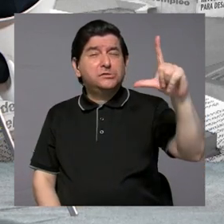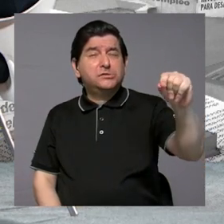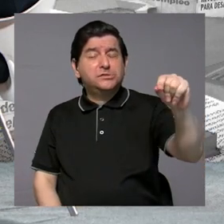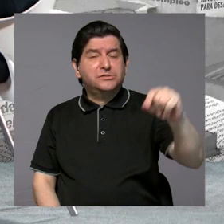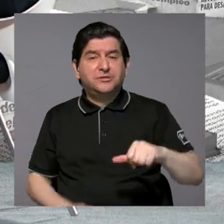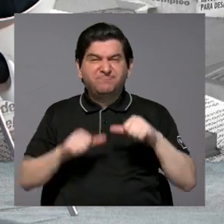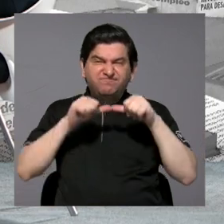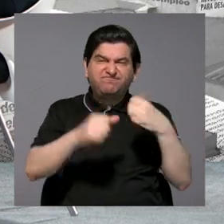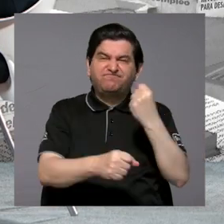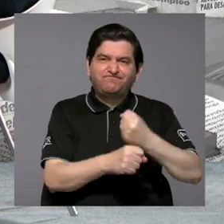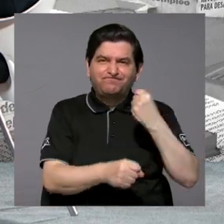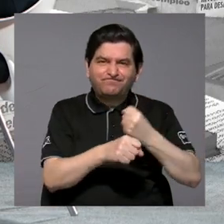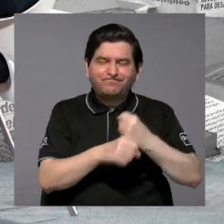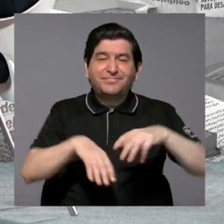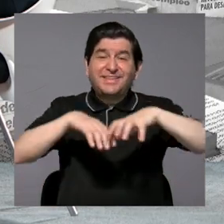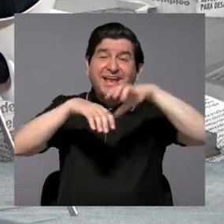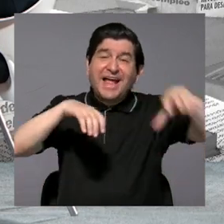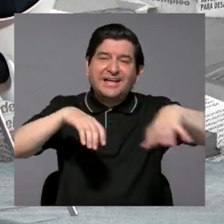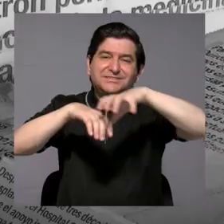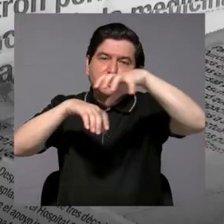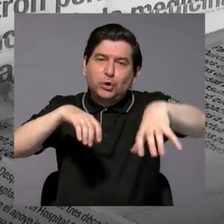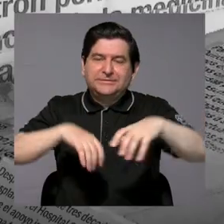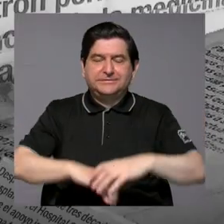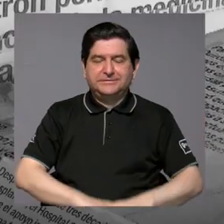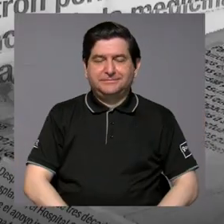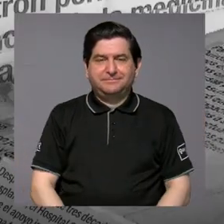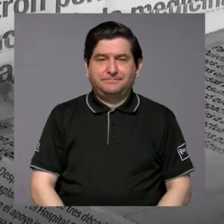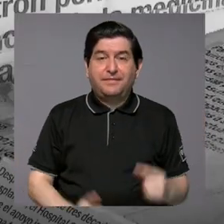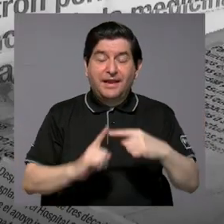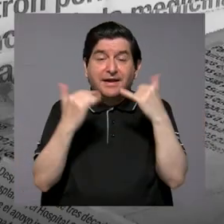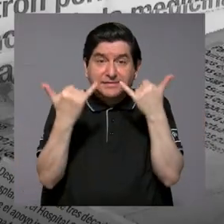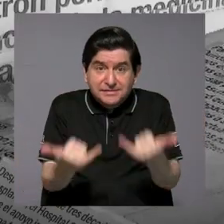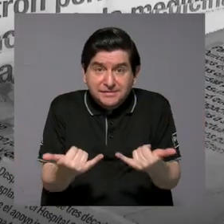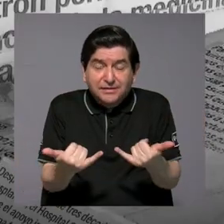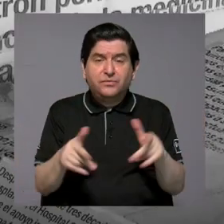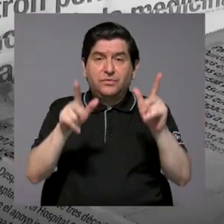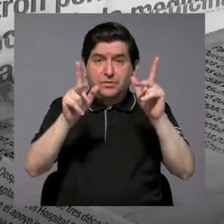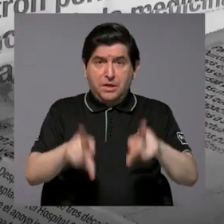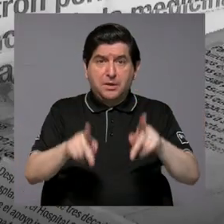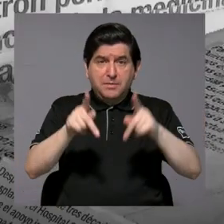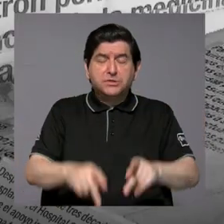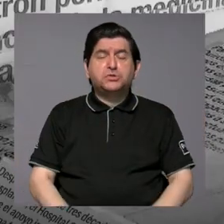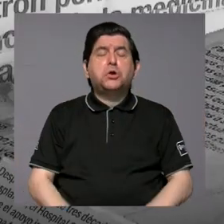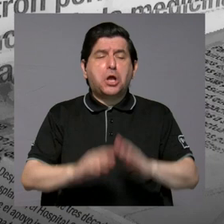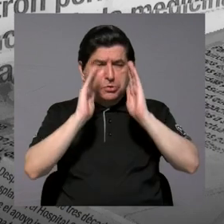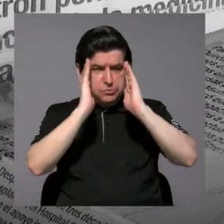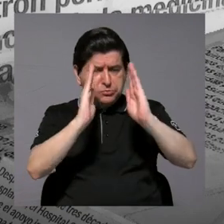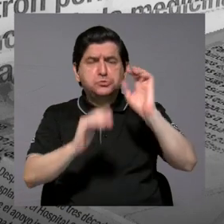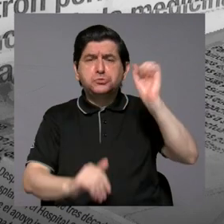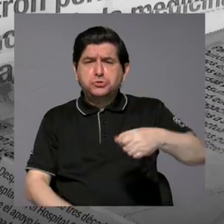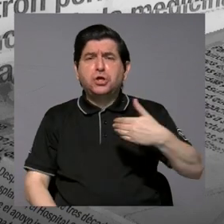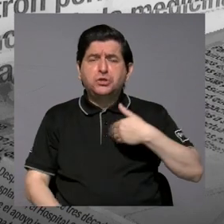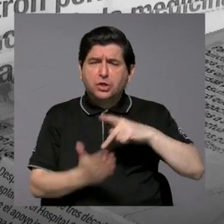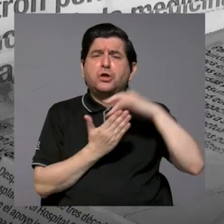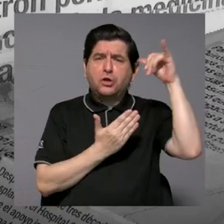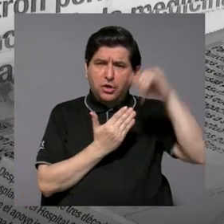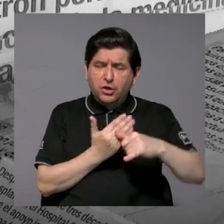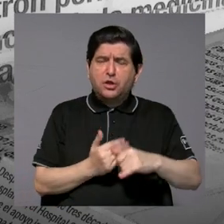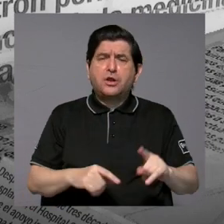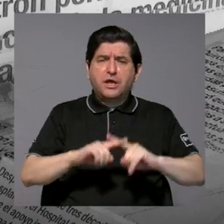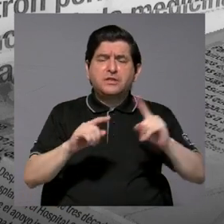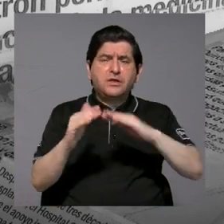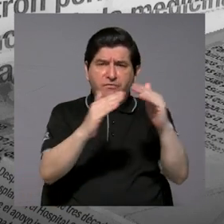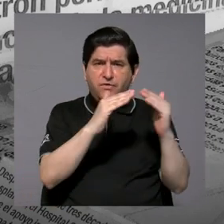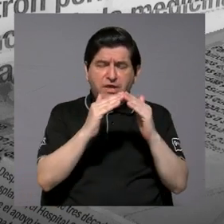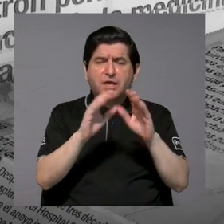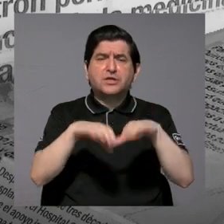tener que seguir trabajando cantones verdad Y hasta el momento pues la gente ha estado atendiendo Y sí tenemos muchos proyectos y muchas comunidades